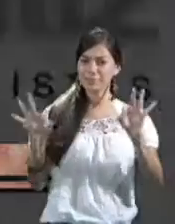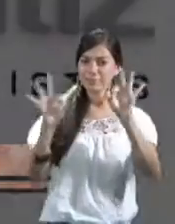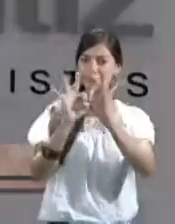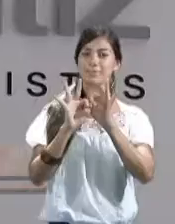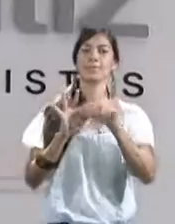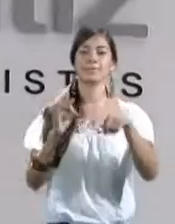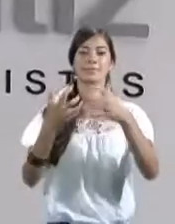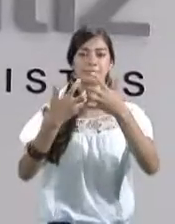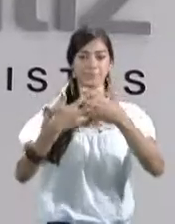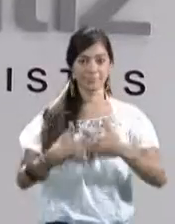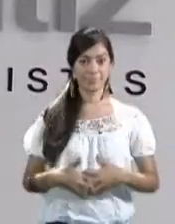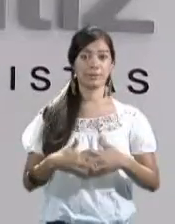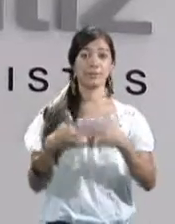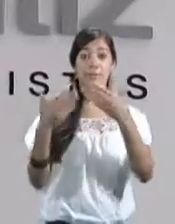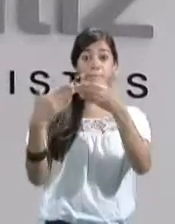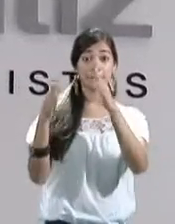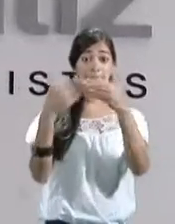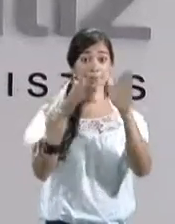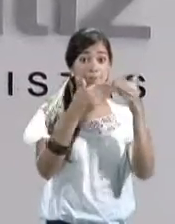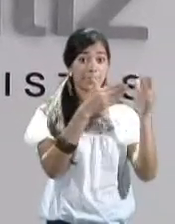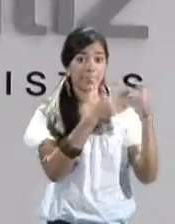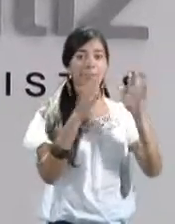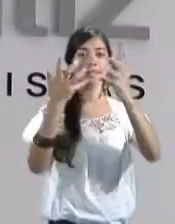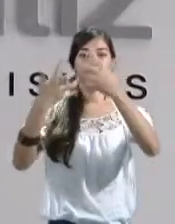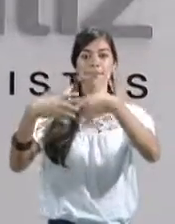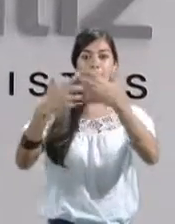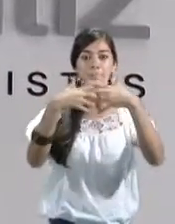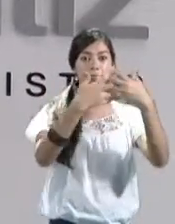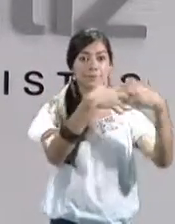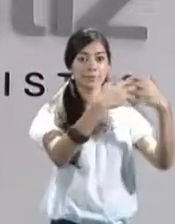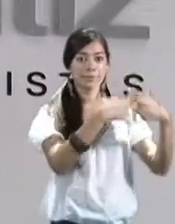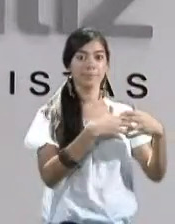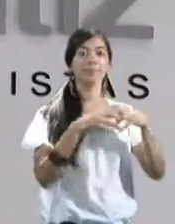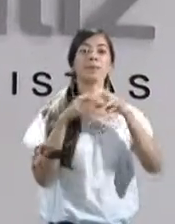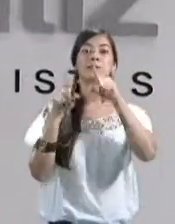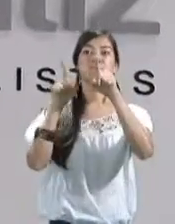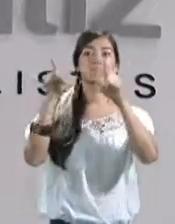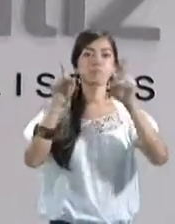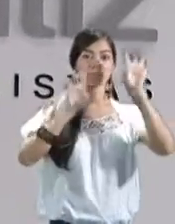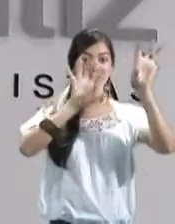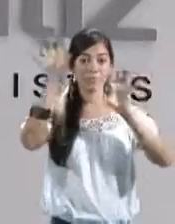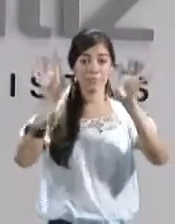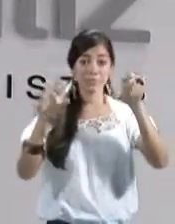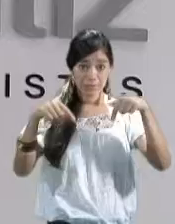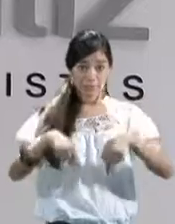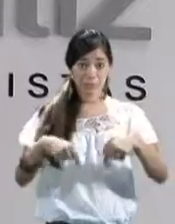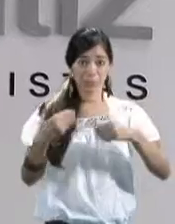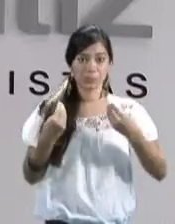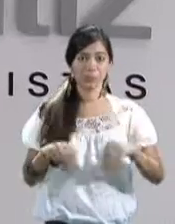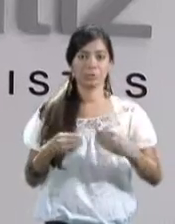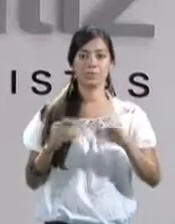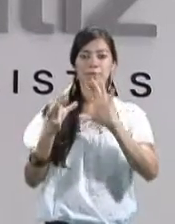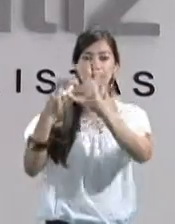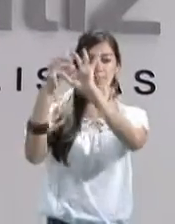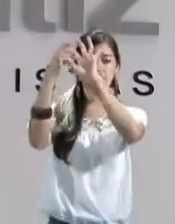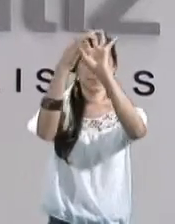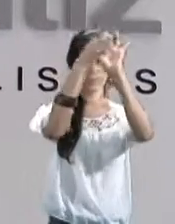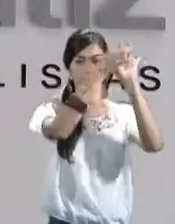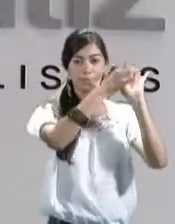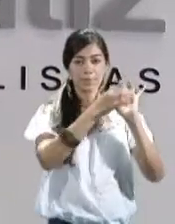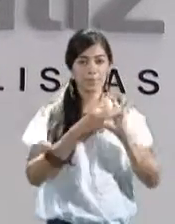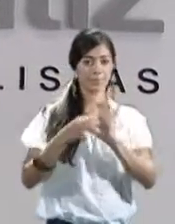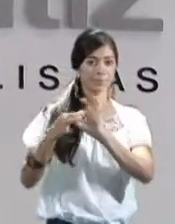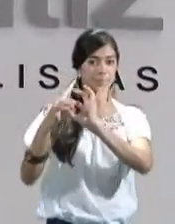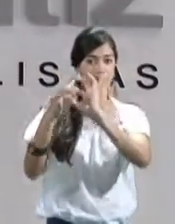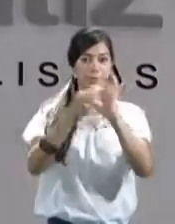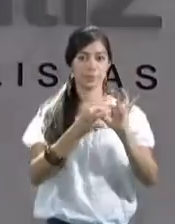Muy importante para nosotros porque nos abre canales comerciales con el exterior y es importante para Turá por el impacto que va a generar a